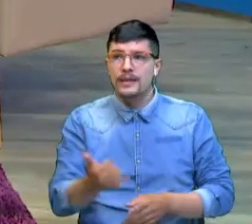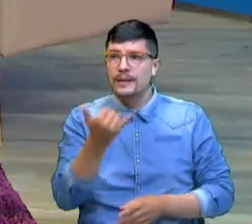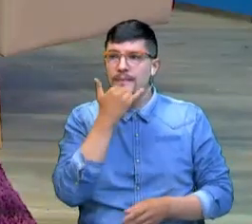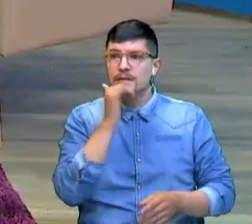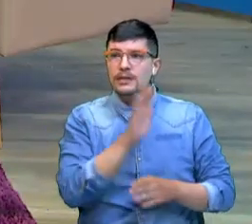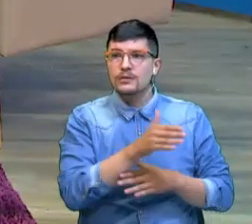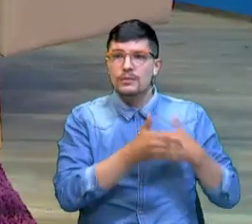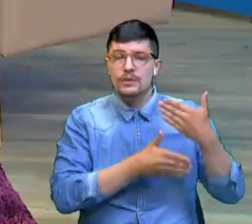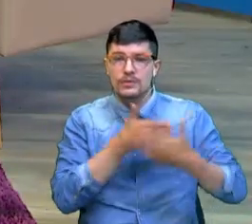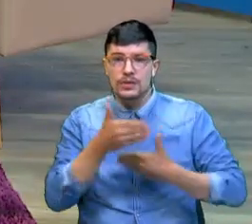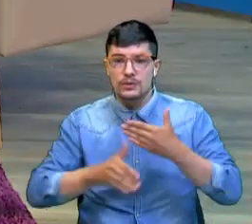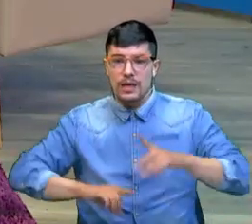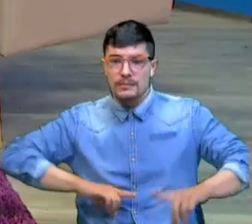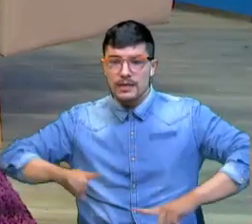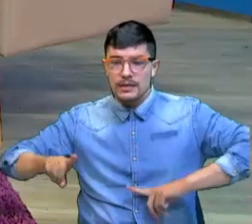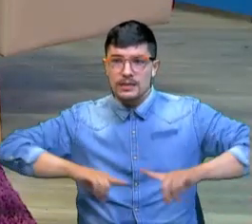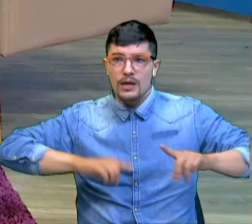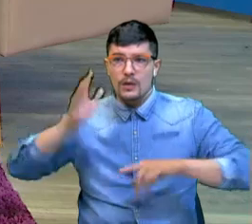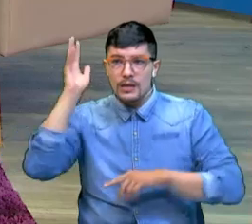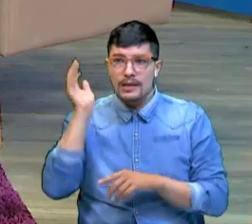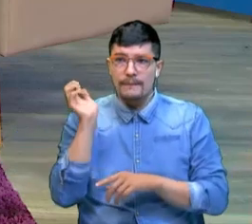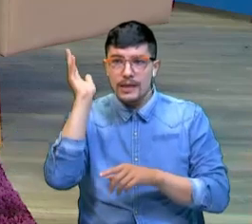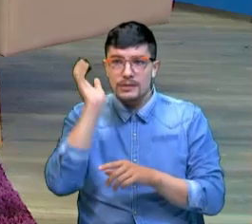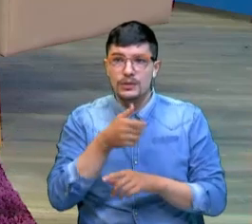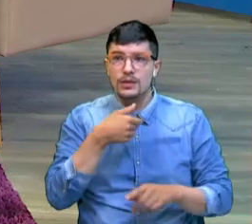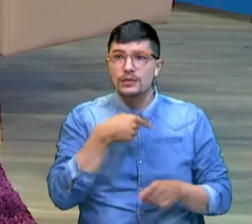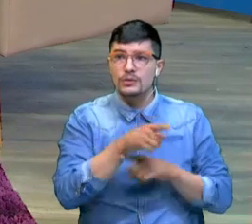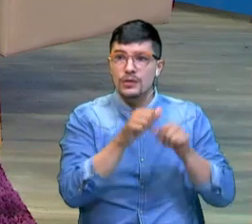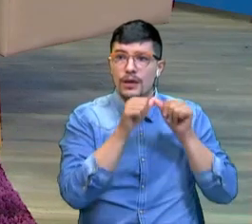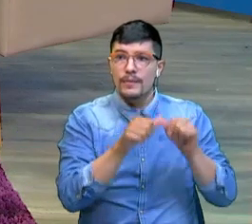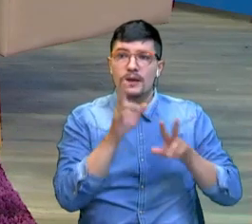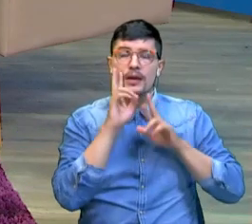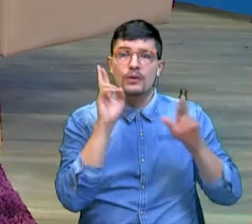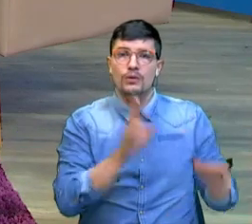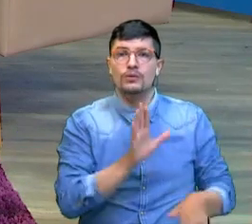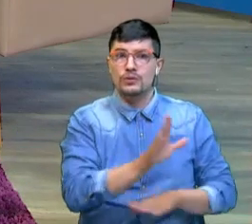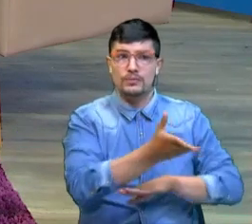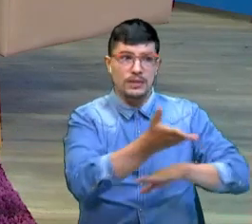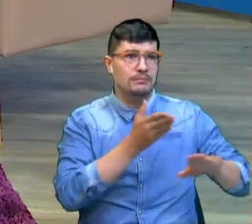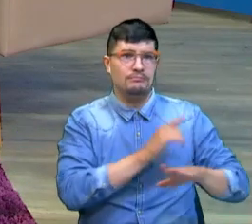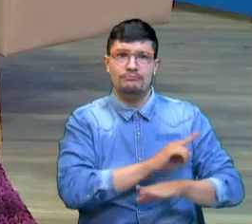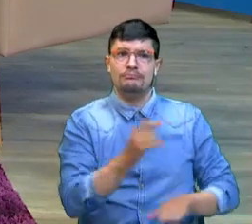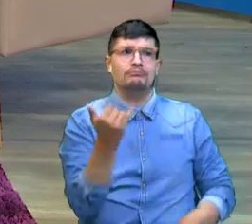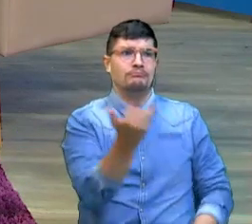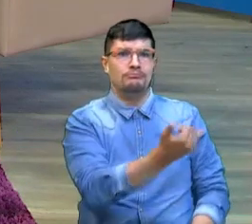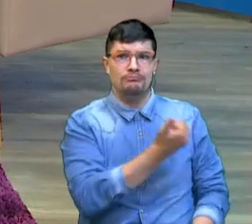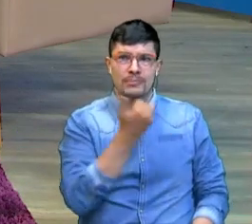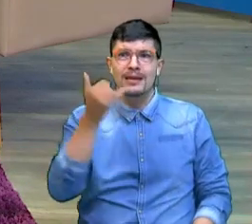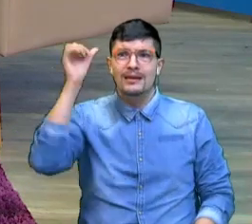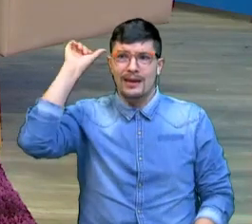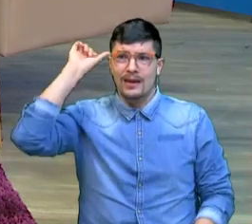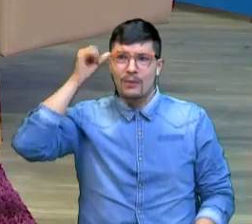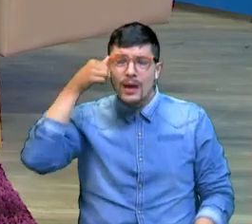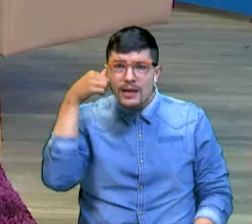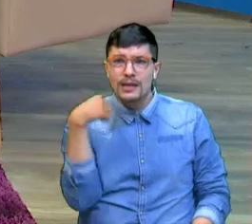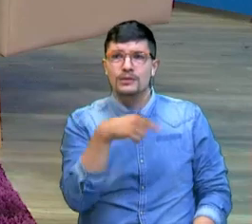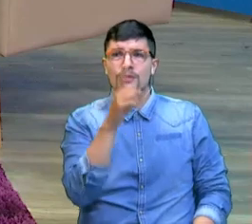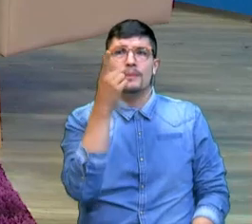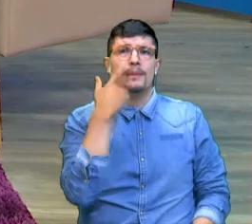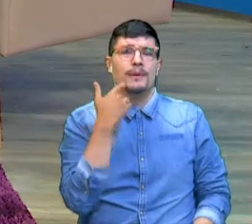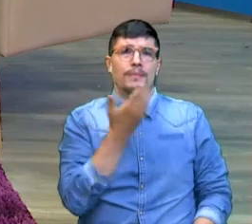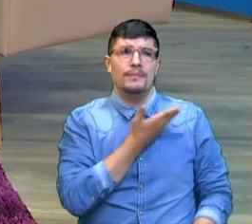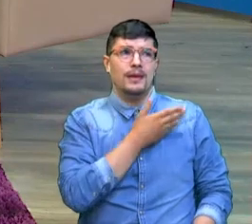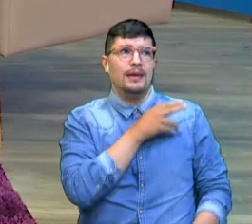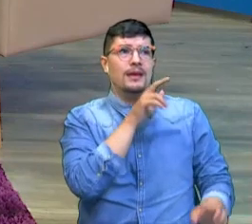administradoras de fondo de pensiones colocan unas exigencias que no existen. Y le recuerdo a los padres que se